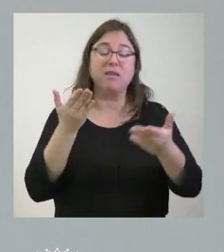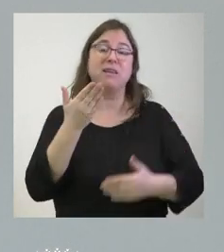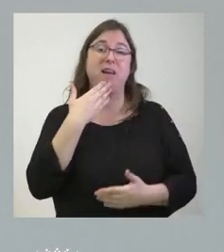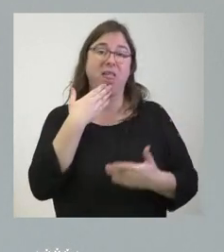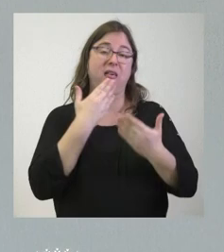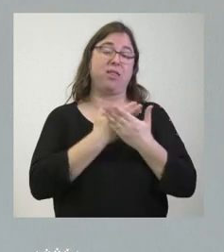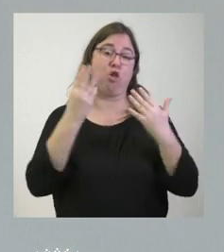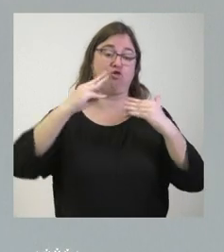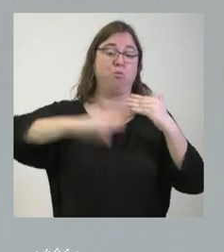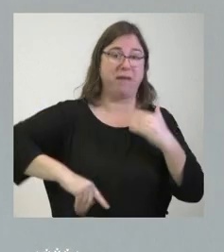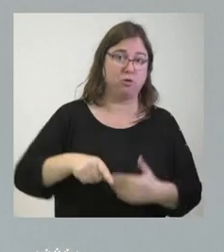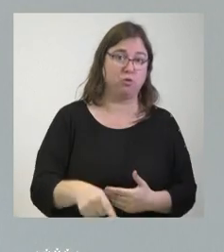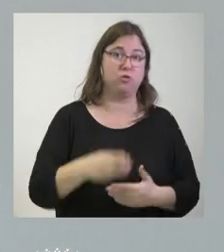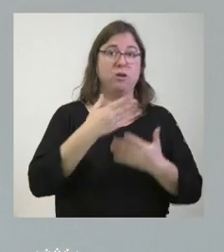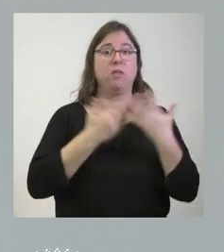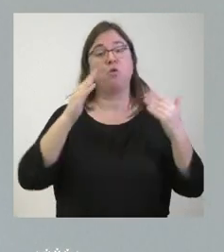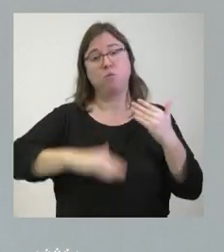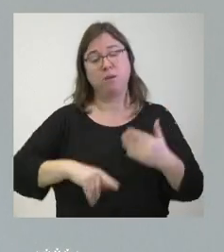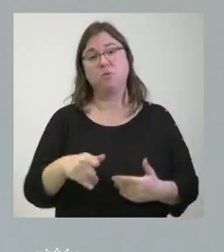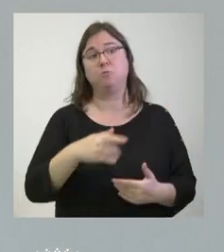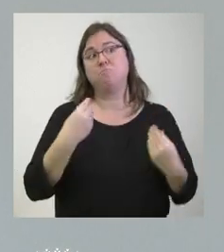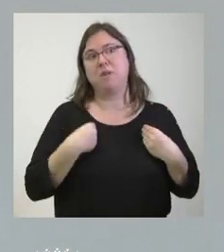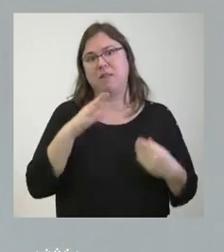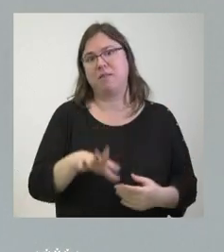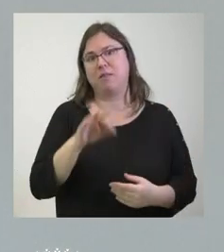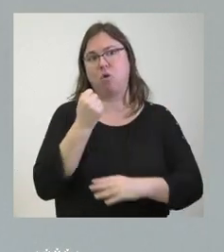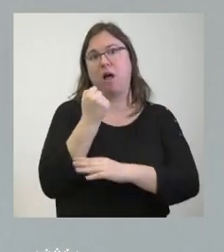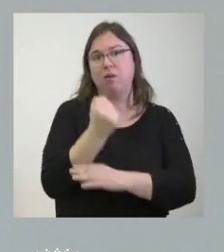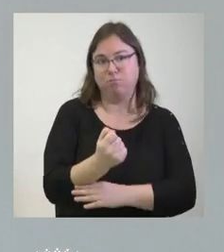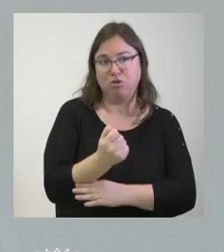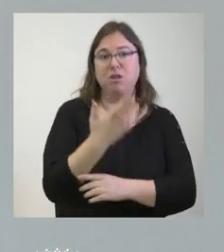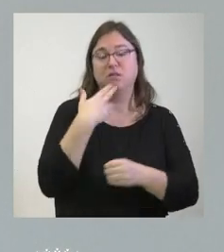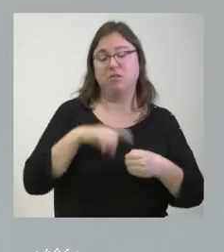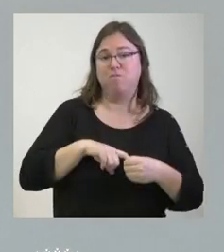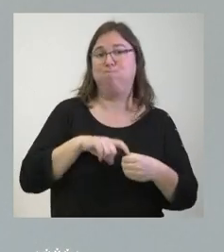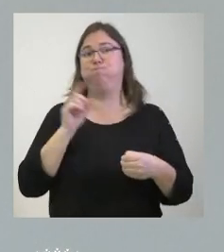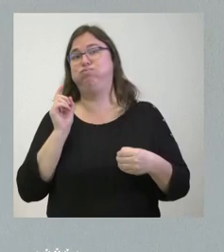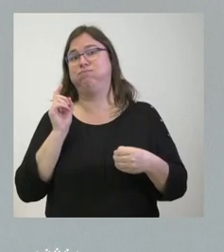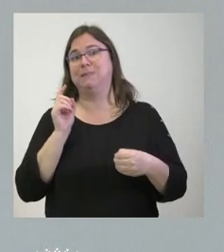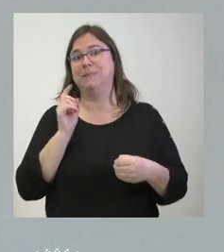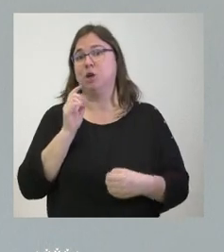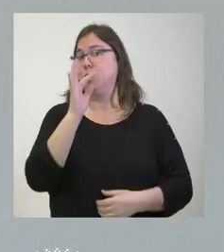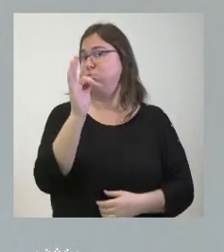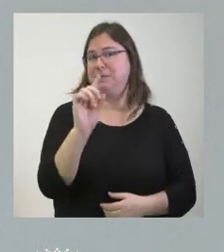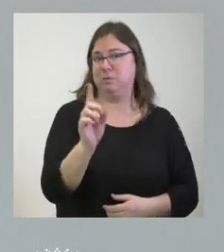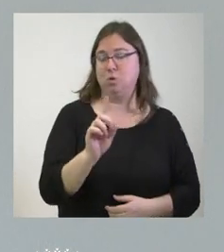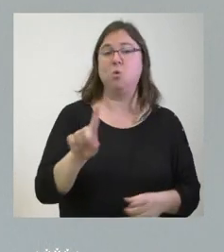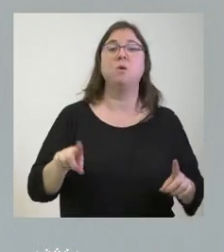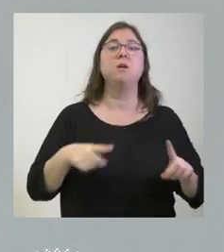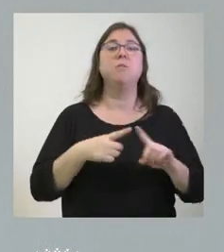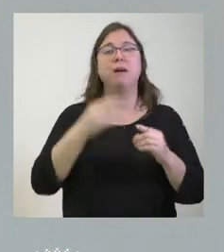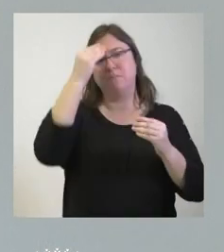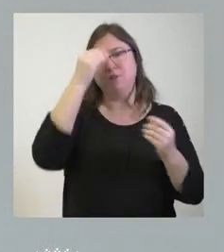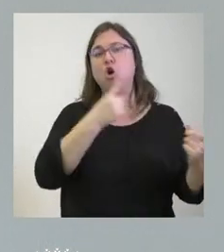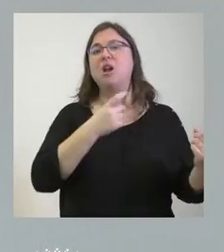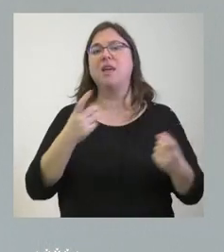edad en este proceso que es importante en su vida y creo que su exclusión pues tampoco lo consideramos positivo y me parece que es necesario